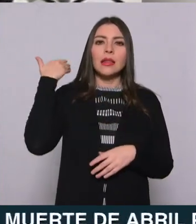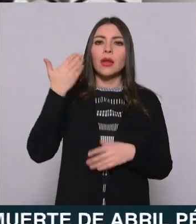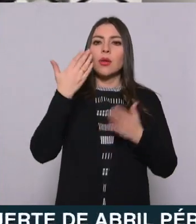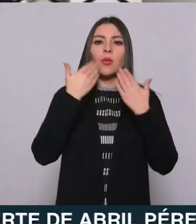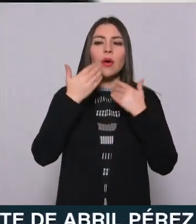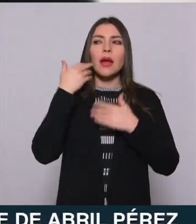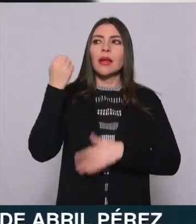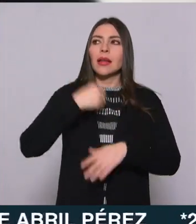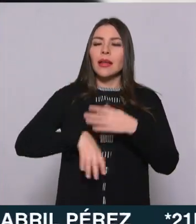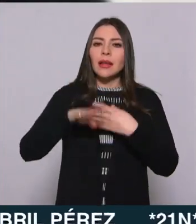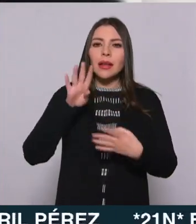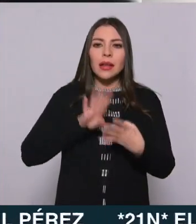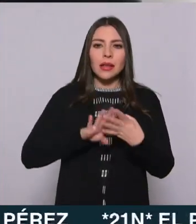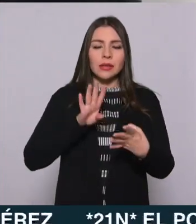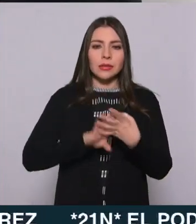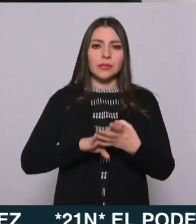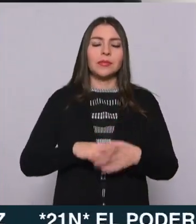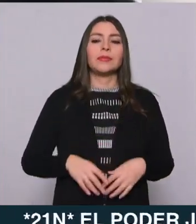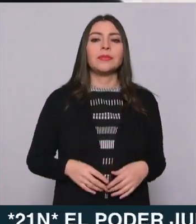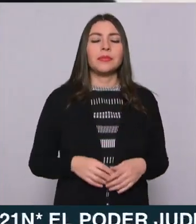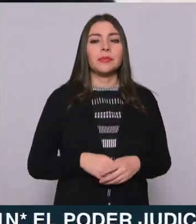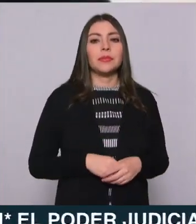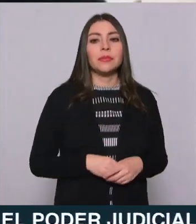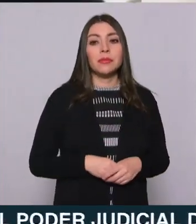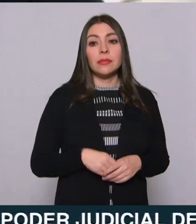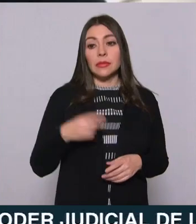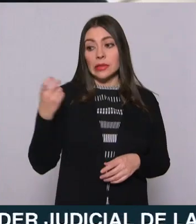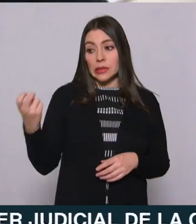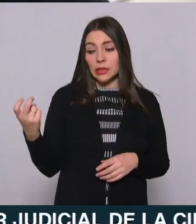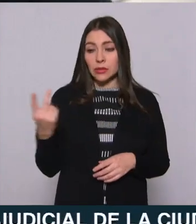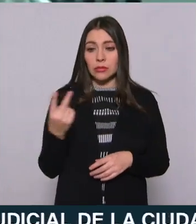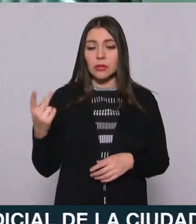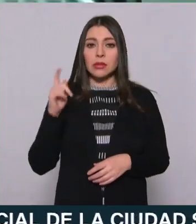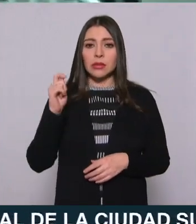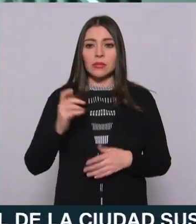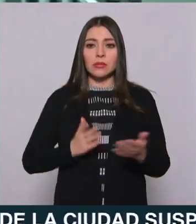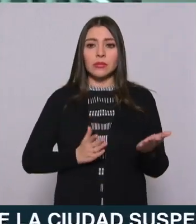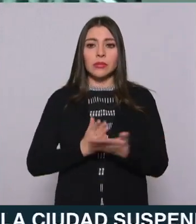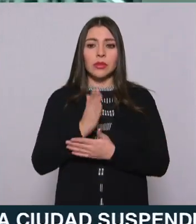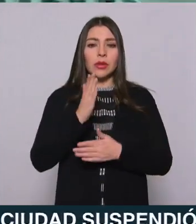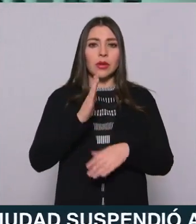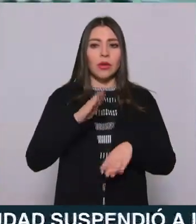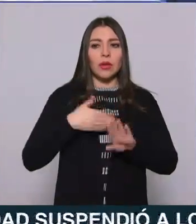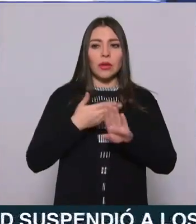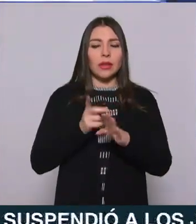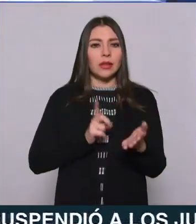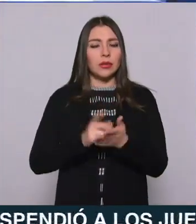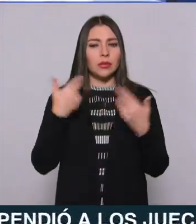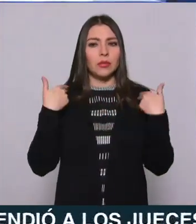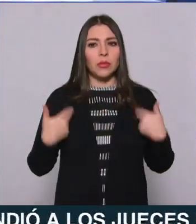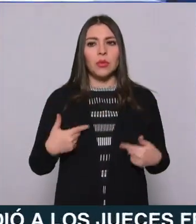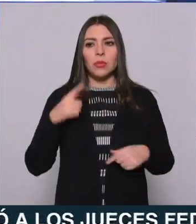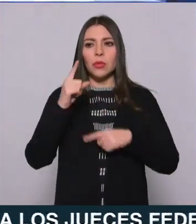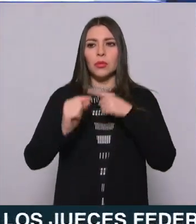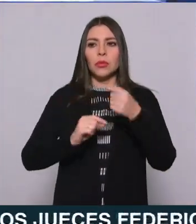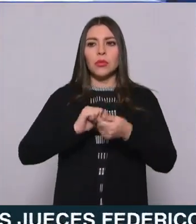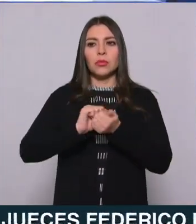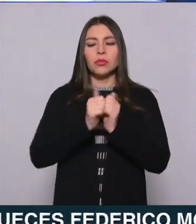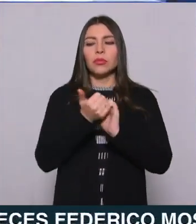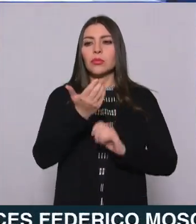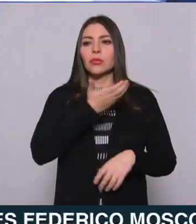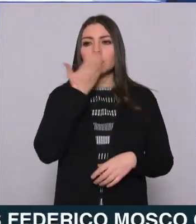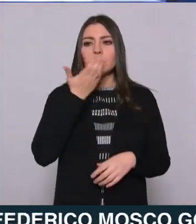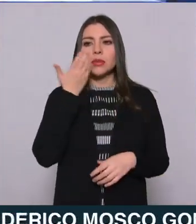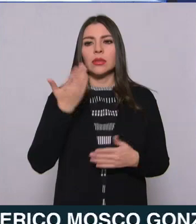Efectivamente eso es violatorio de derechos humanos, sin embargo se ha vuelto una práctica común. Ya el Estado formalmente, ya hay